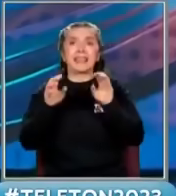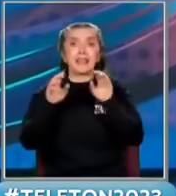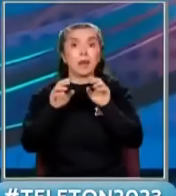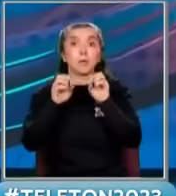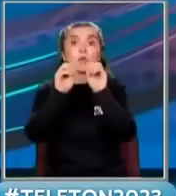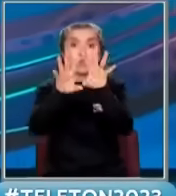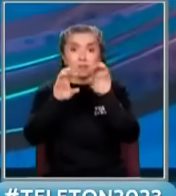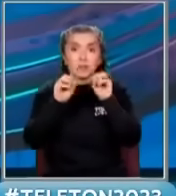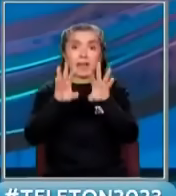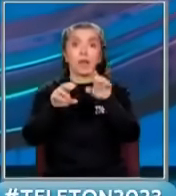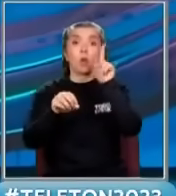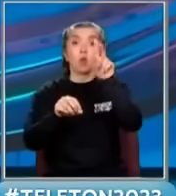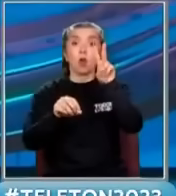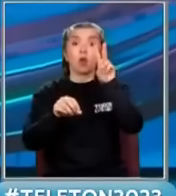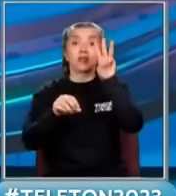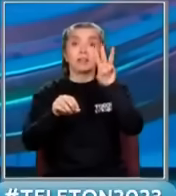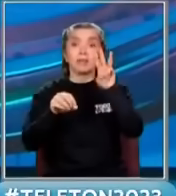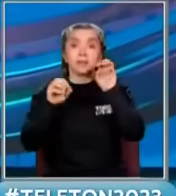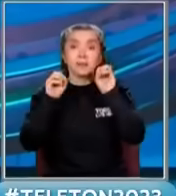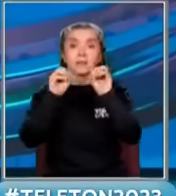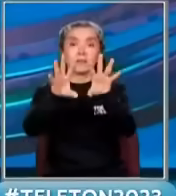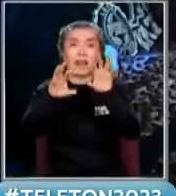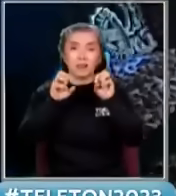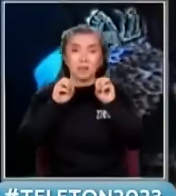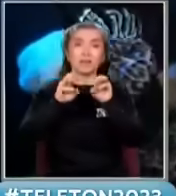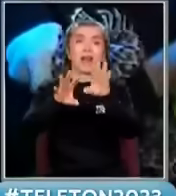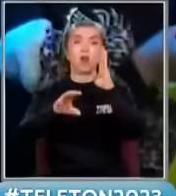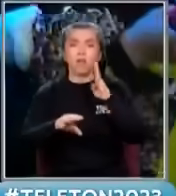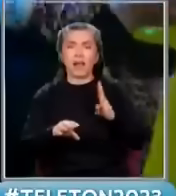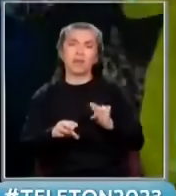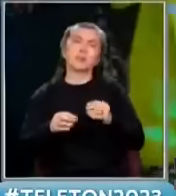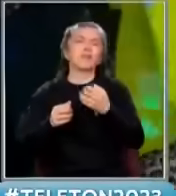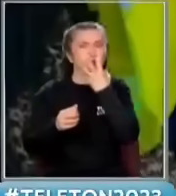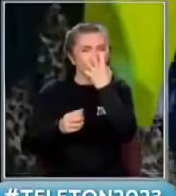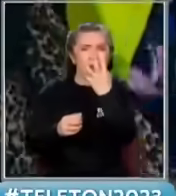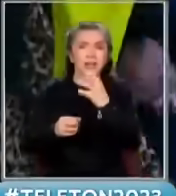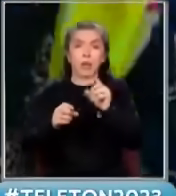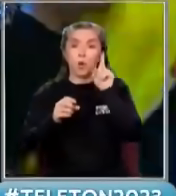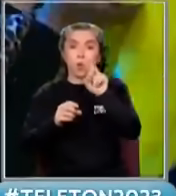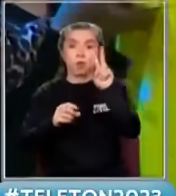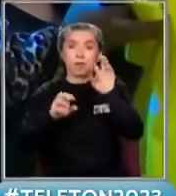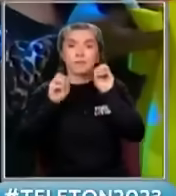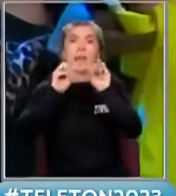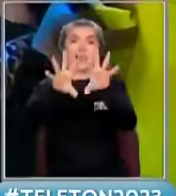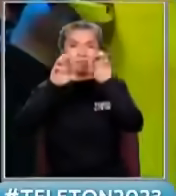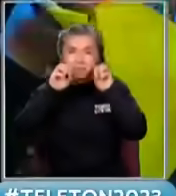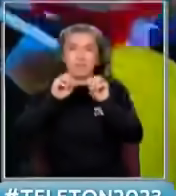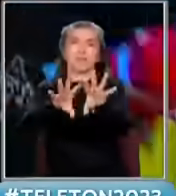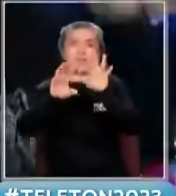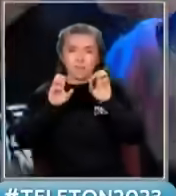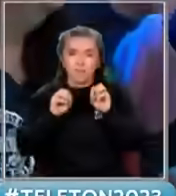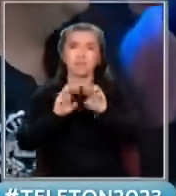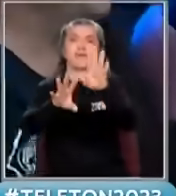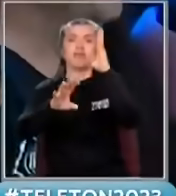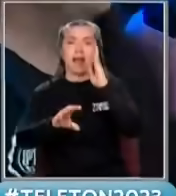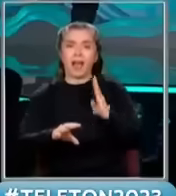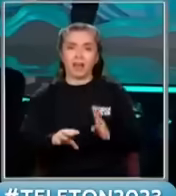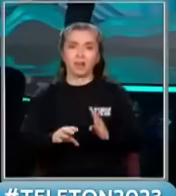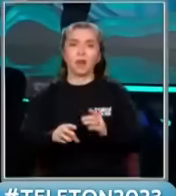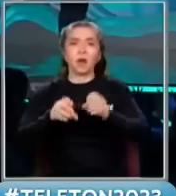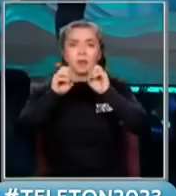los bancos. 1, 2, 3. Que se llene. Pero más fuerte. 1, 2, 3. ¡Ea! ¿Cuál sería?